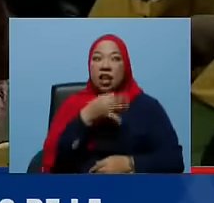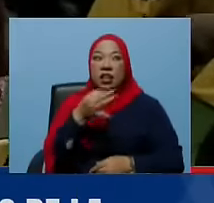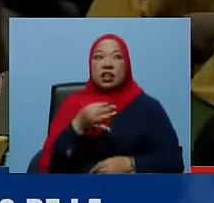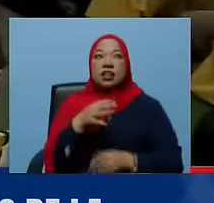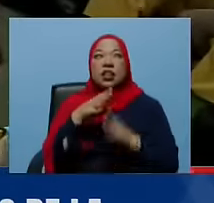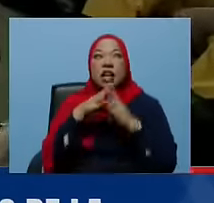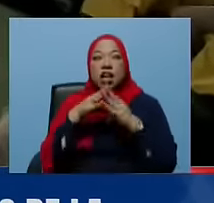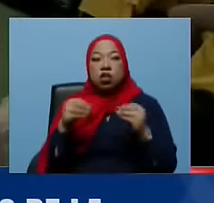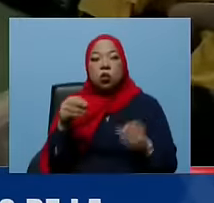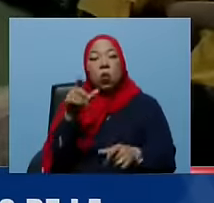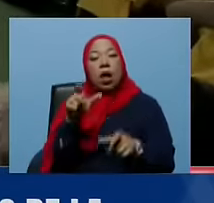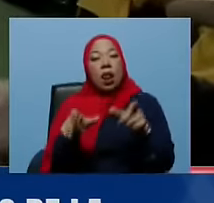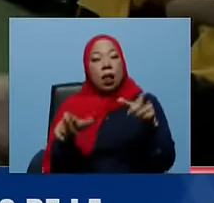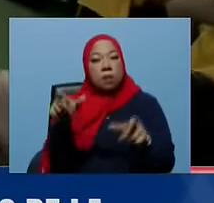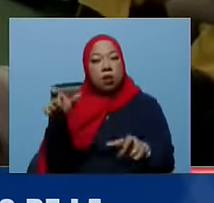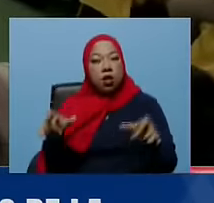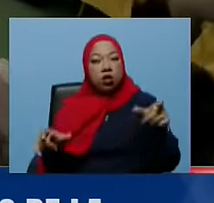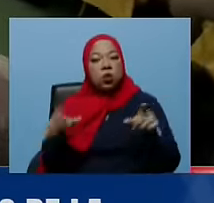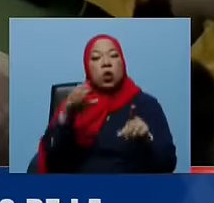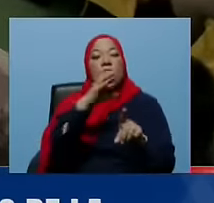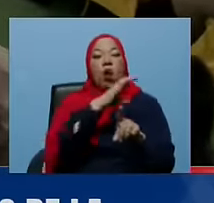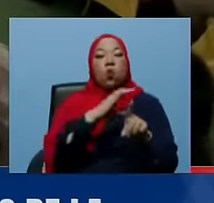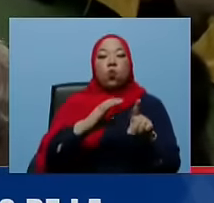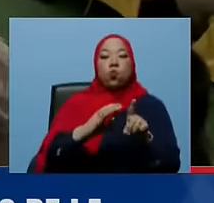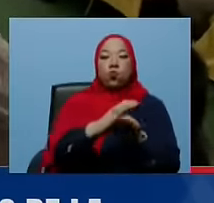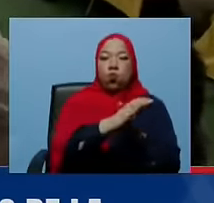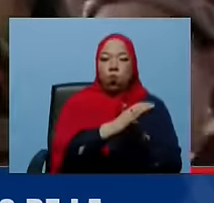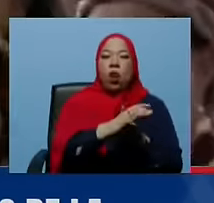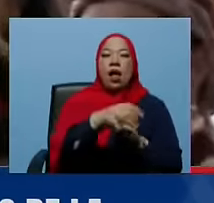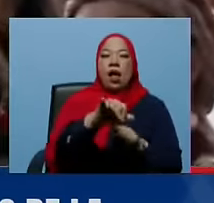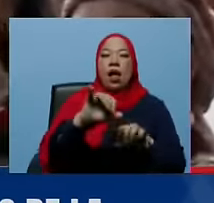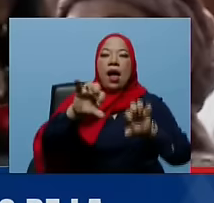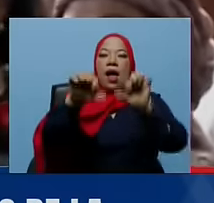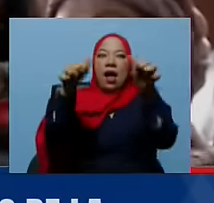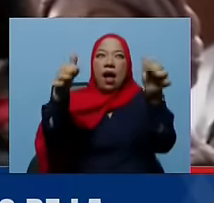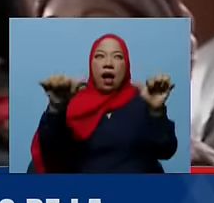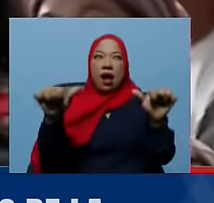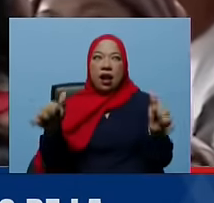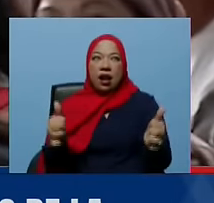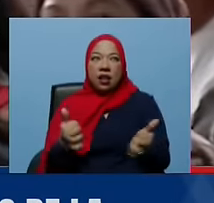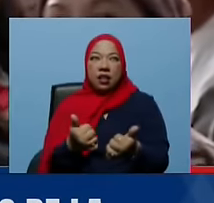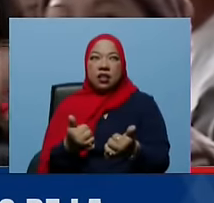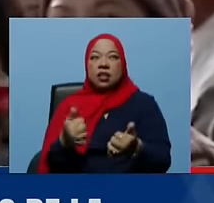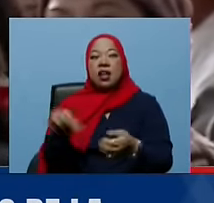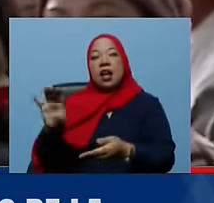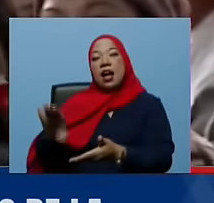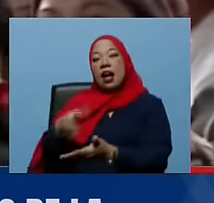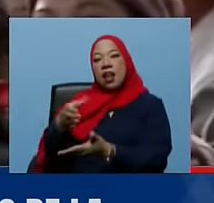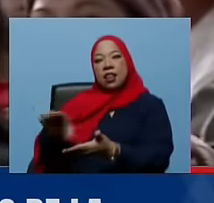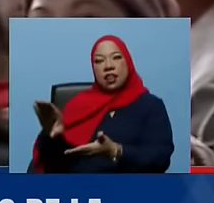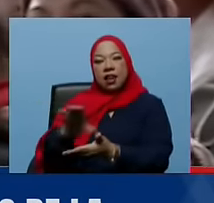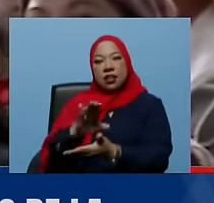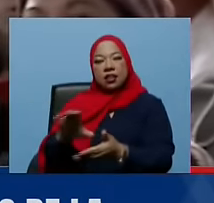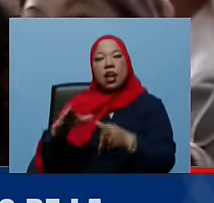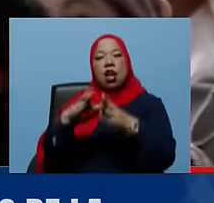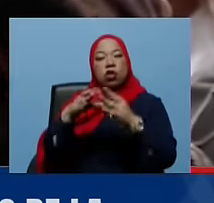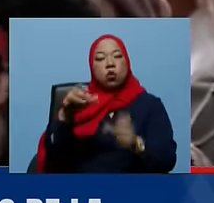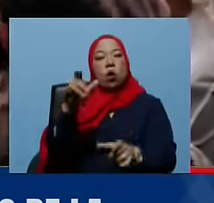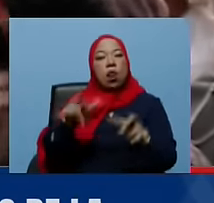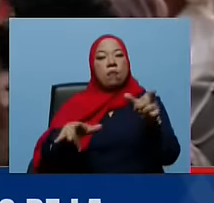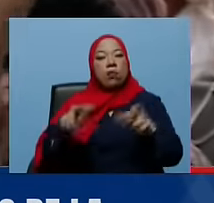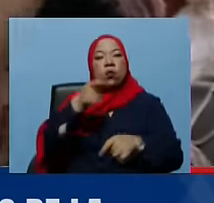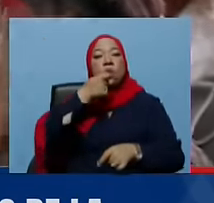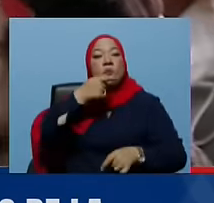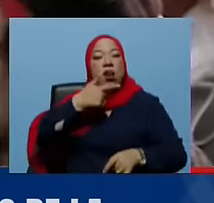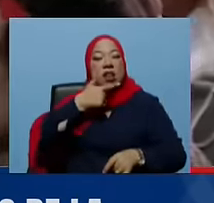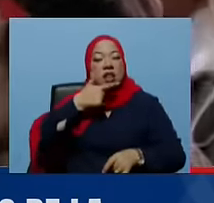Buenas tardes a todos los cultores, cultoras, creadoras, artesanos, cantantes, toda esta gente maravillosa